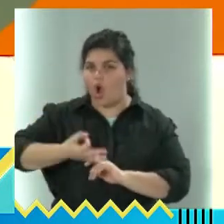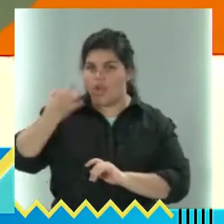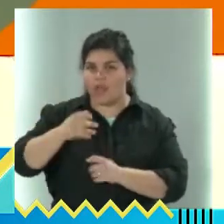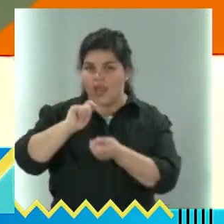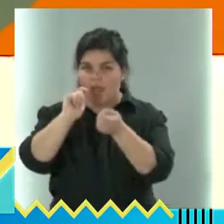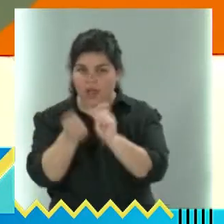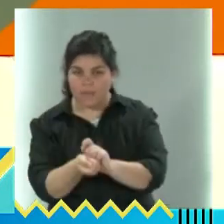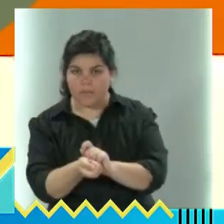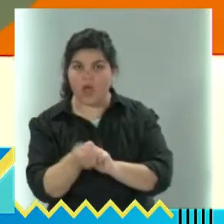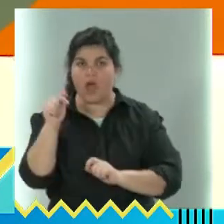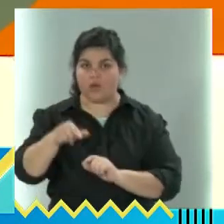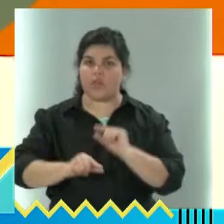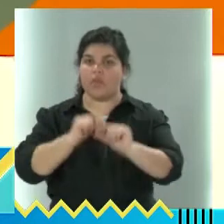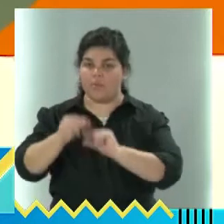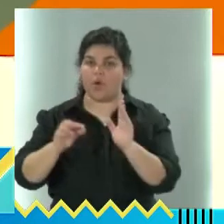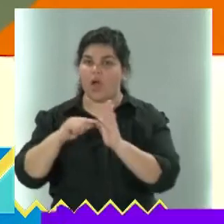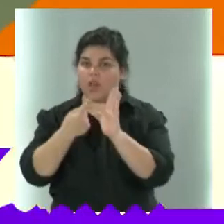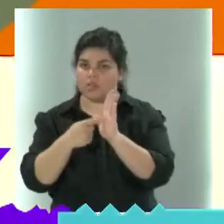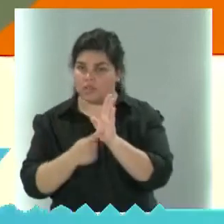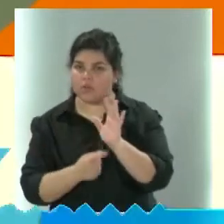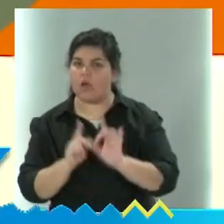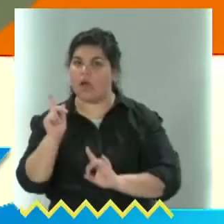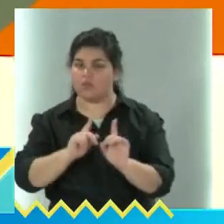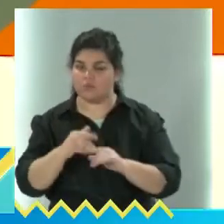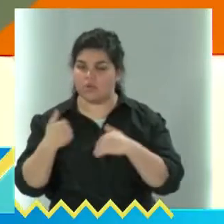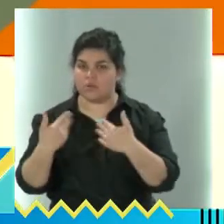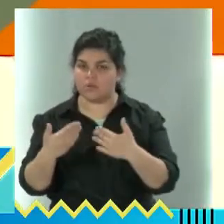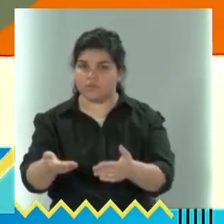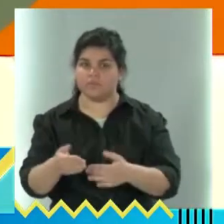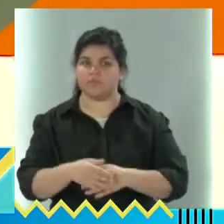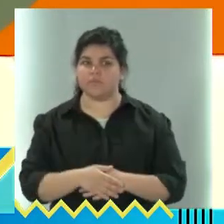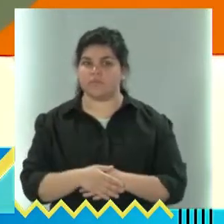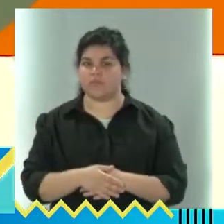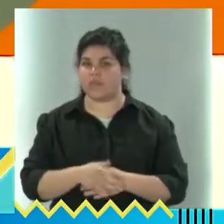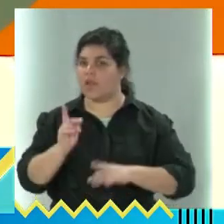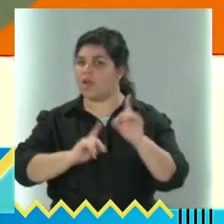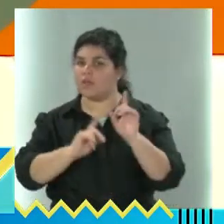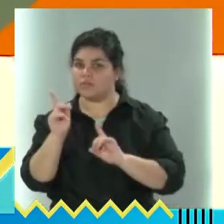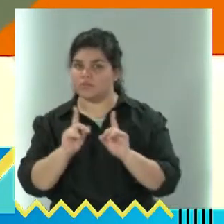a ciertos artículos de la oposición, en particular a muchos que fueron